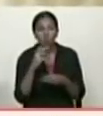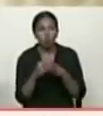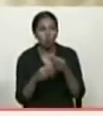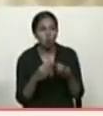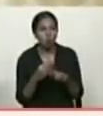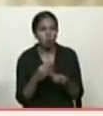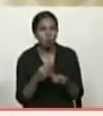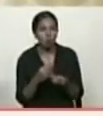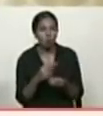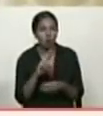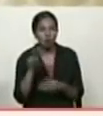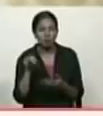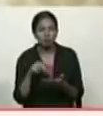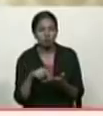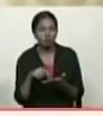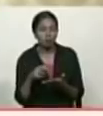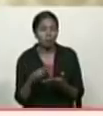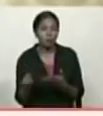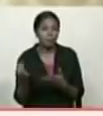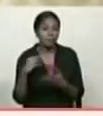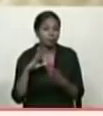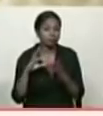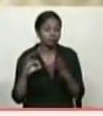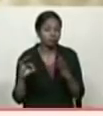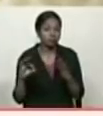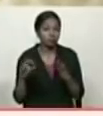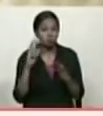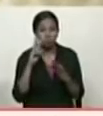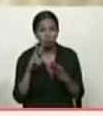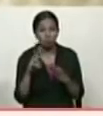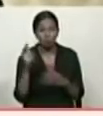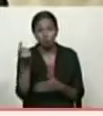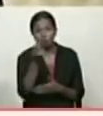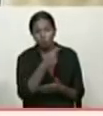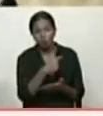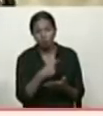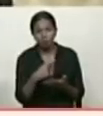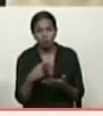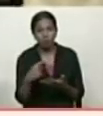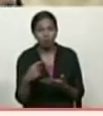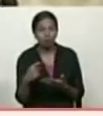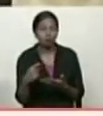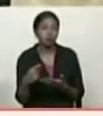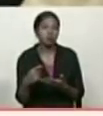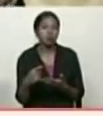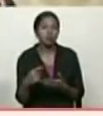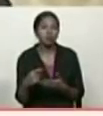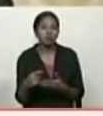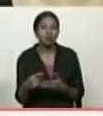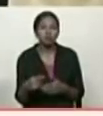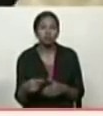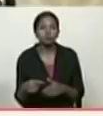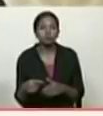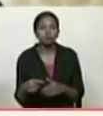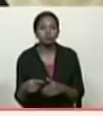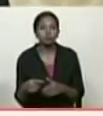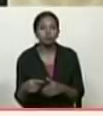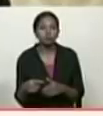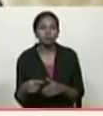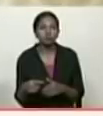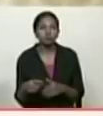circunstancias nacionales, pero mucho más allá de ello vimos los mapas de cooperación con Sudáfrica en varias áreas,